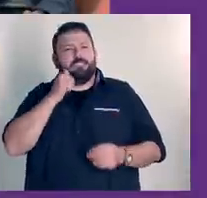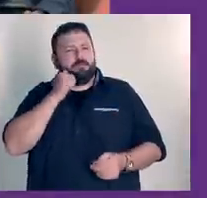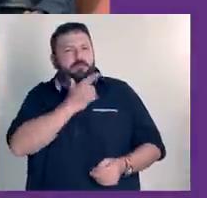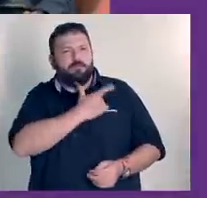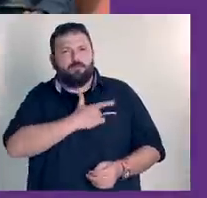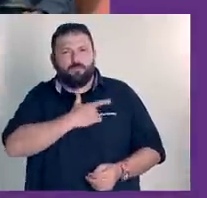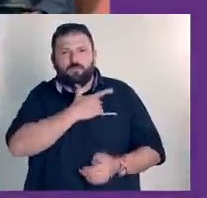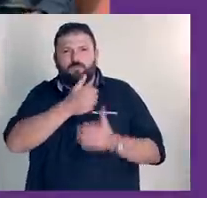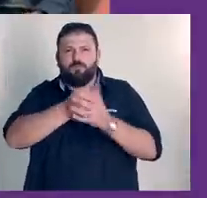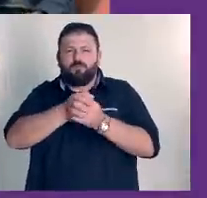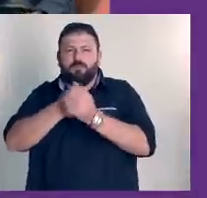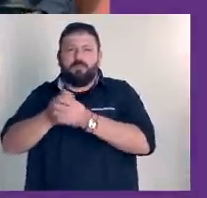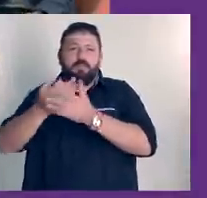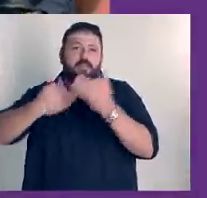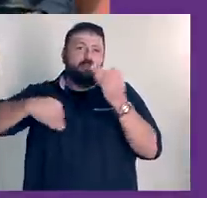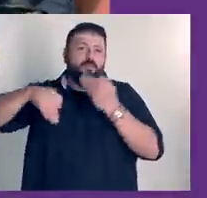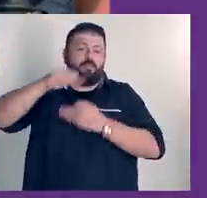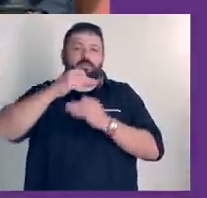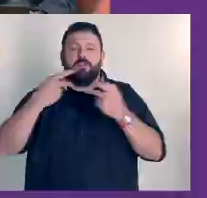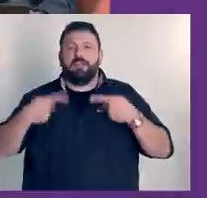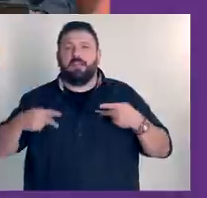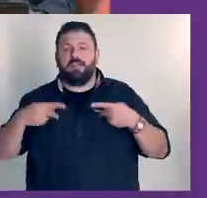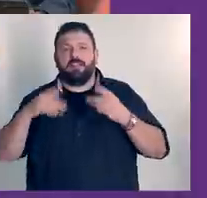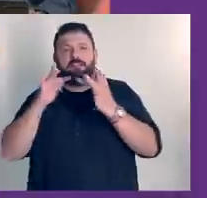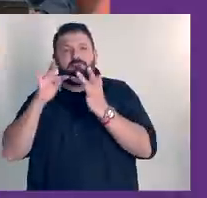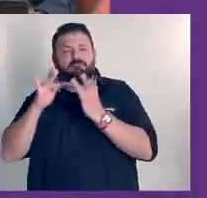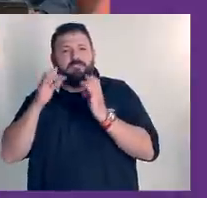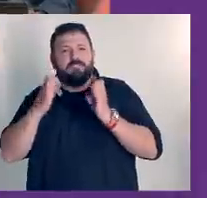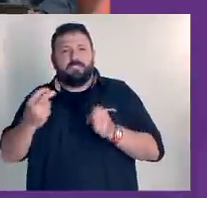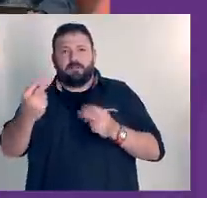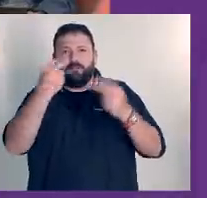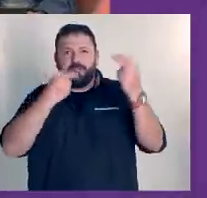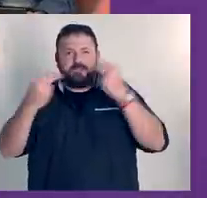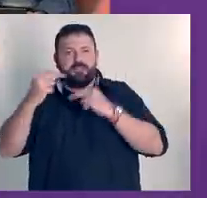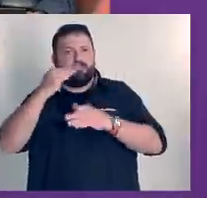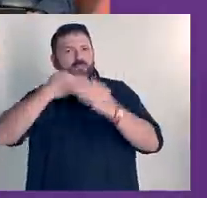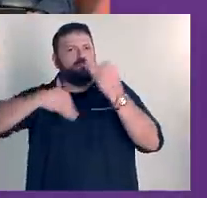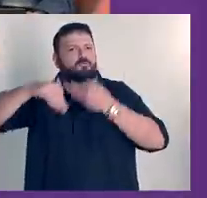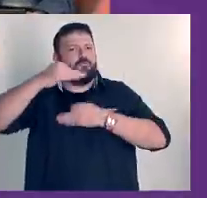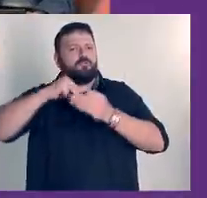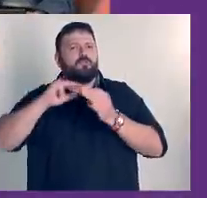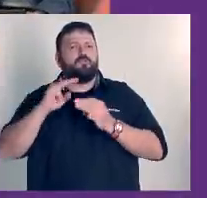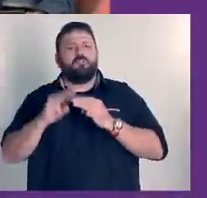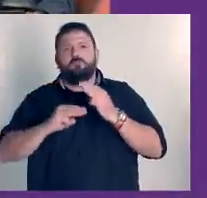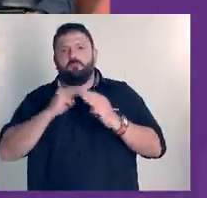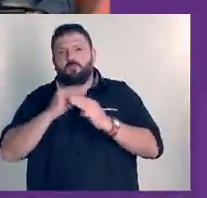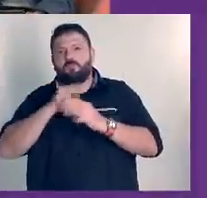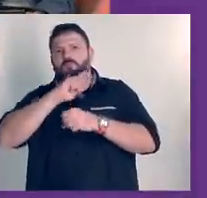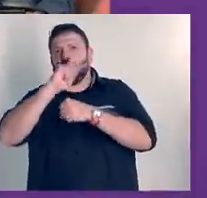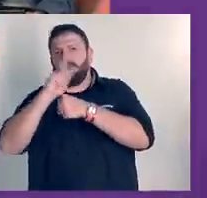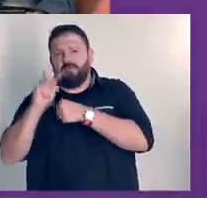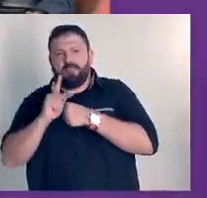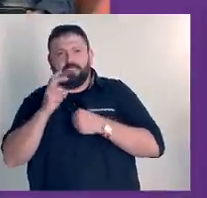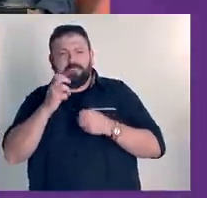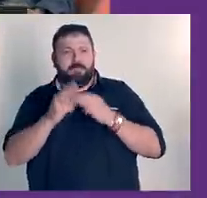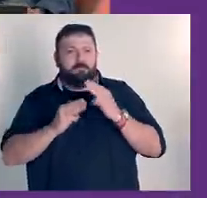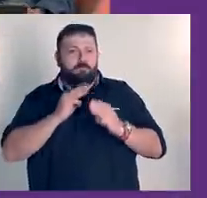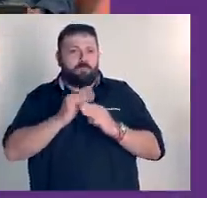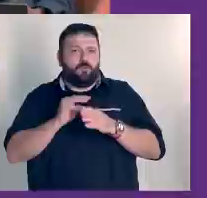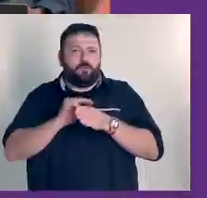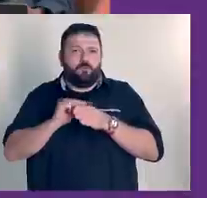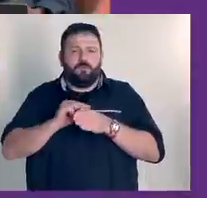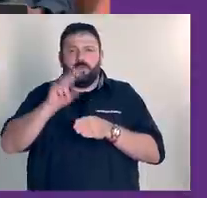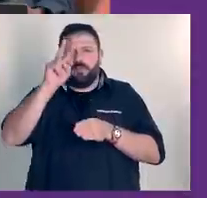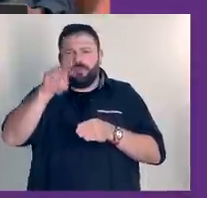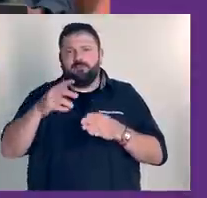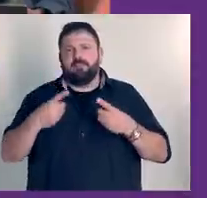a toda la gente que está conectada, que nos está viendo de todos los países de nuestro Mundo Morado. Ahora sí, les mando